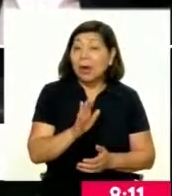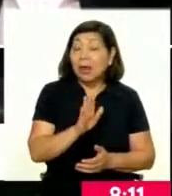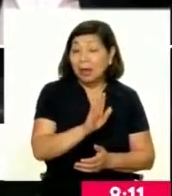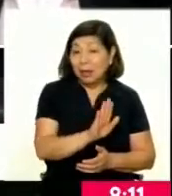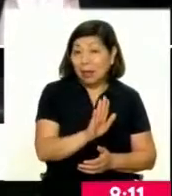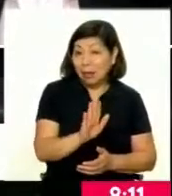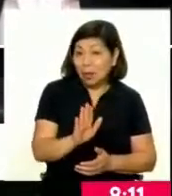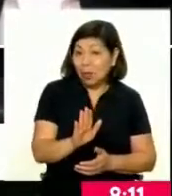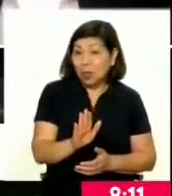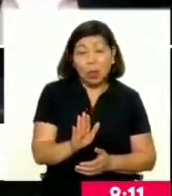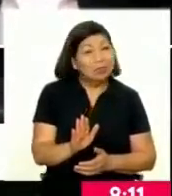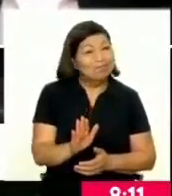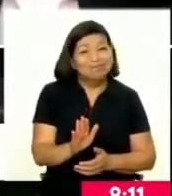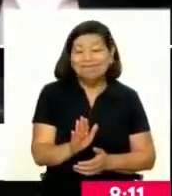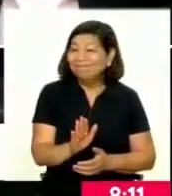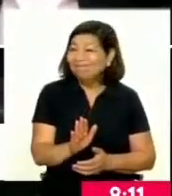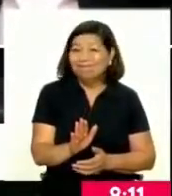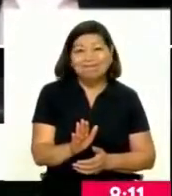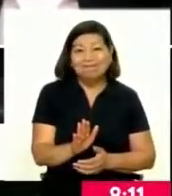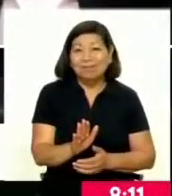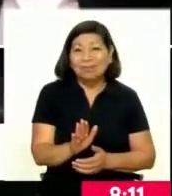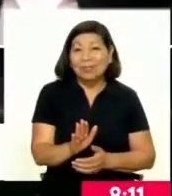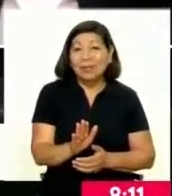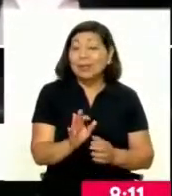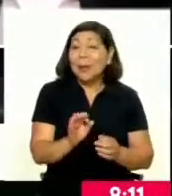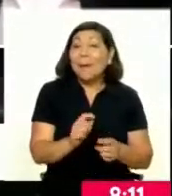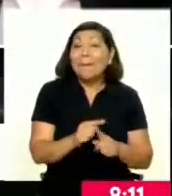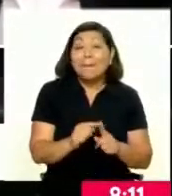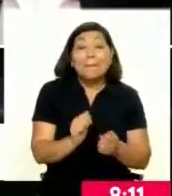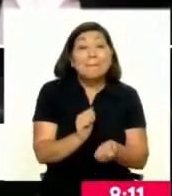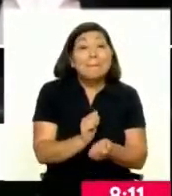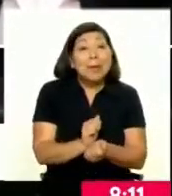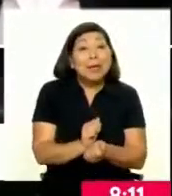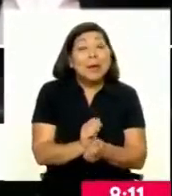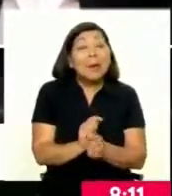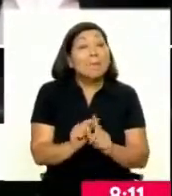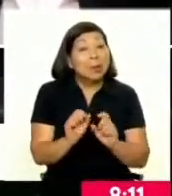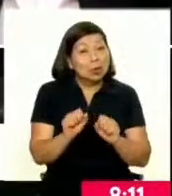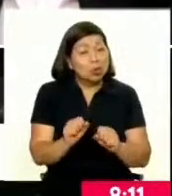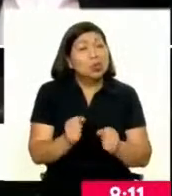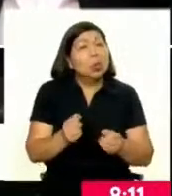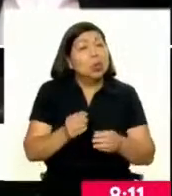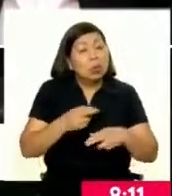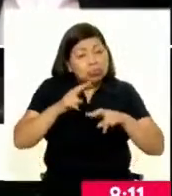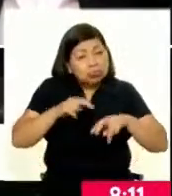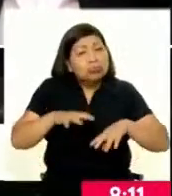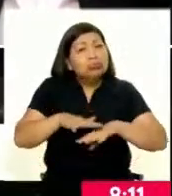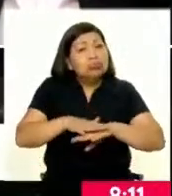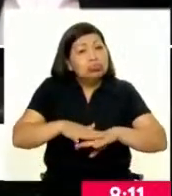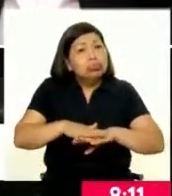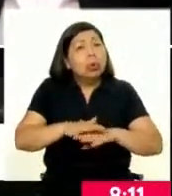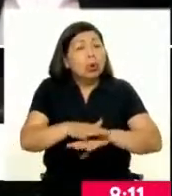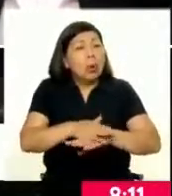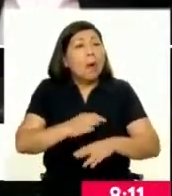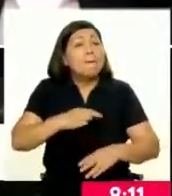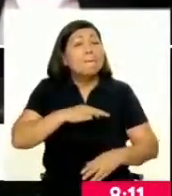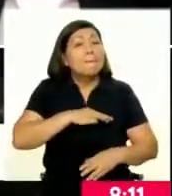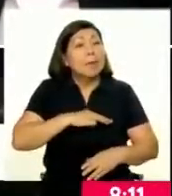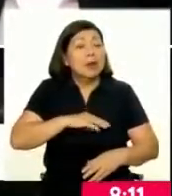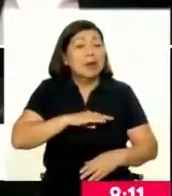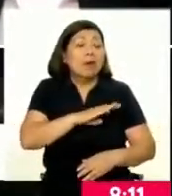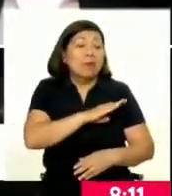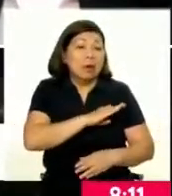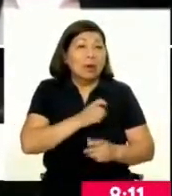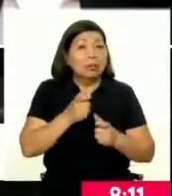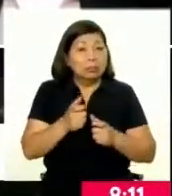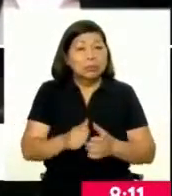ellos no se encuentran, ¿no?, todavía no se encuentran detenidos, pero sí se le está siguiendo la investigación a cargo del Ministerio